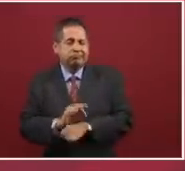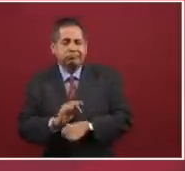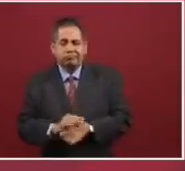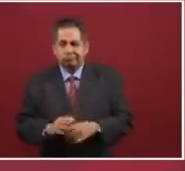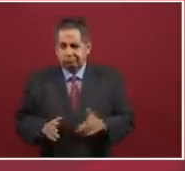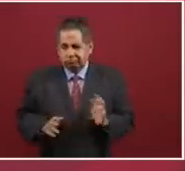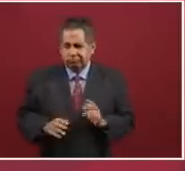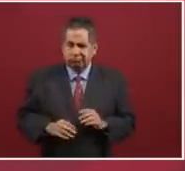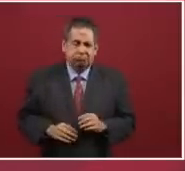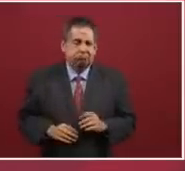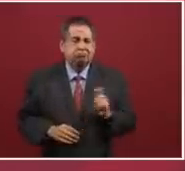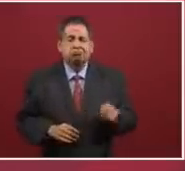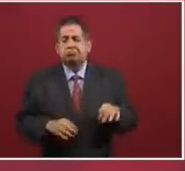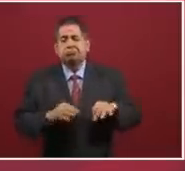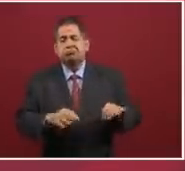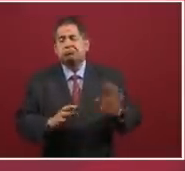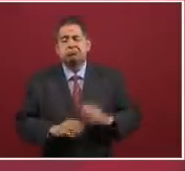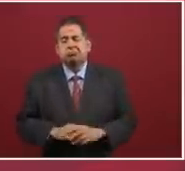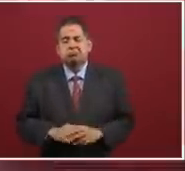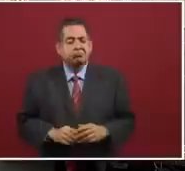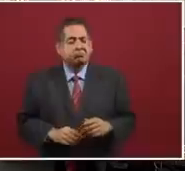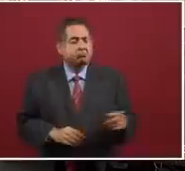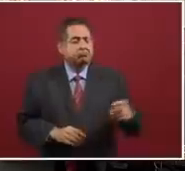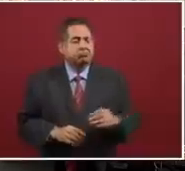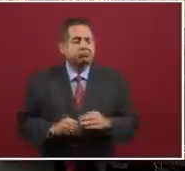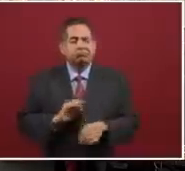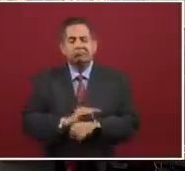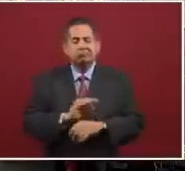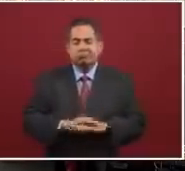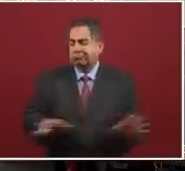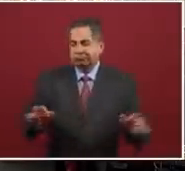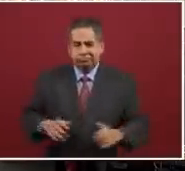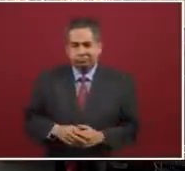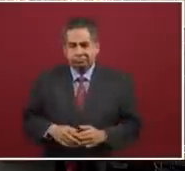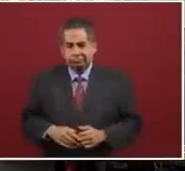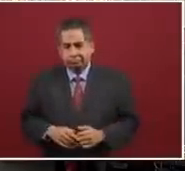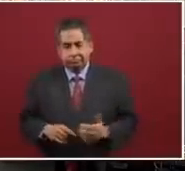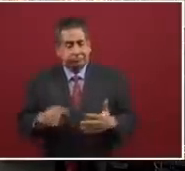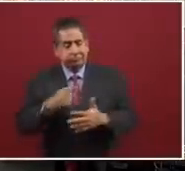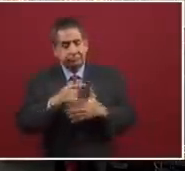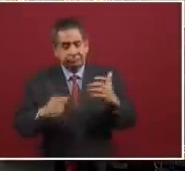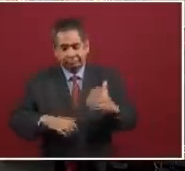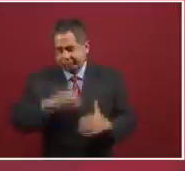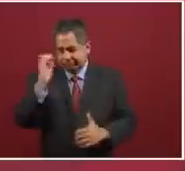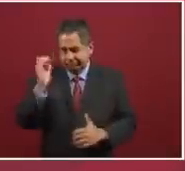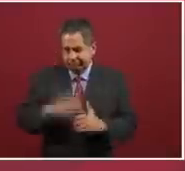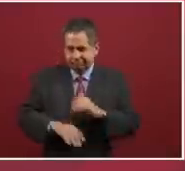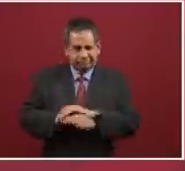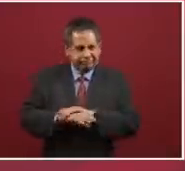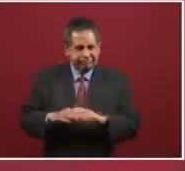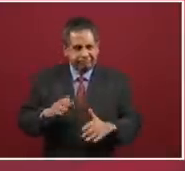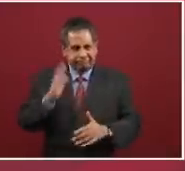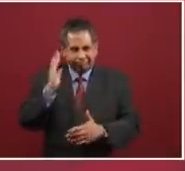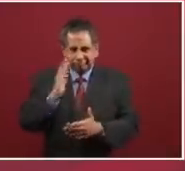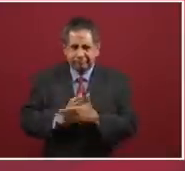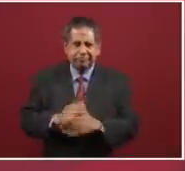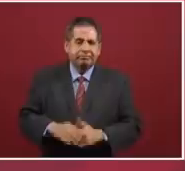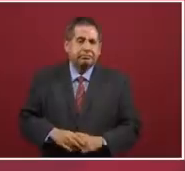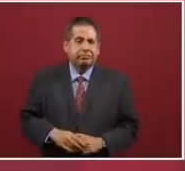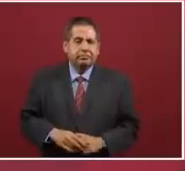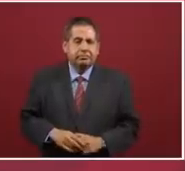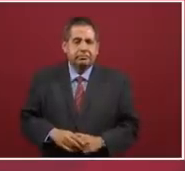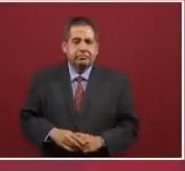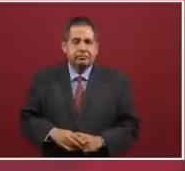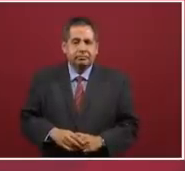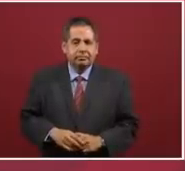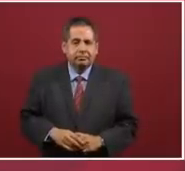un trabajo a alguien cercano. Todo eso se termina.